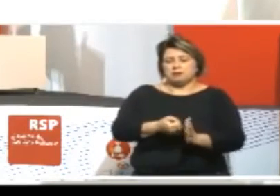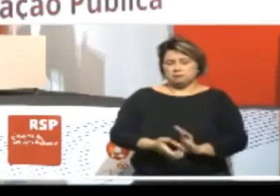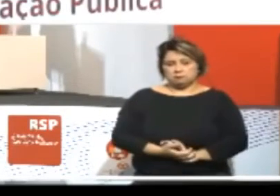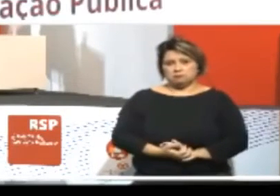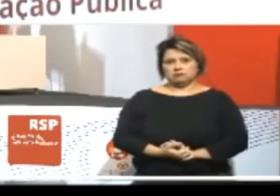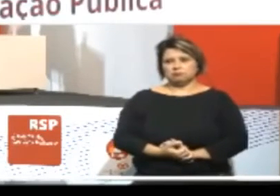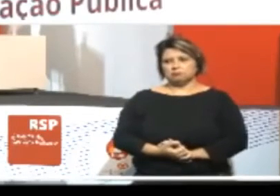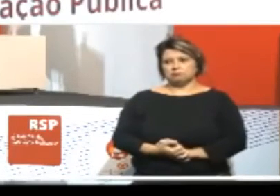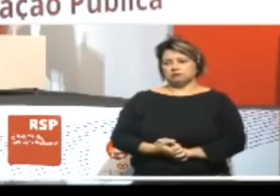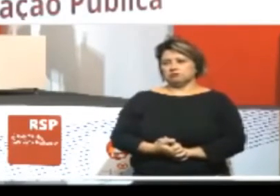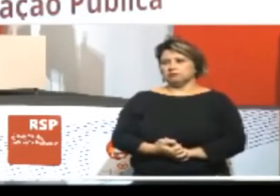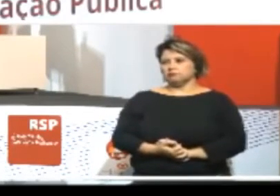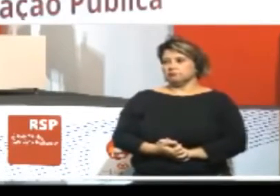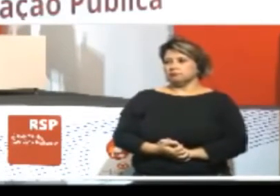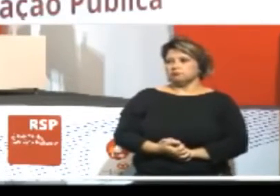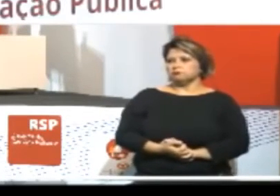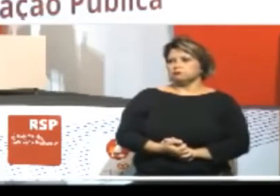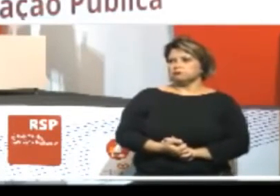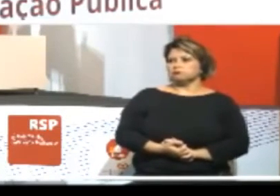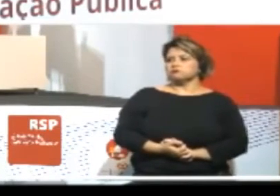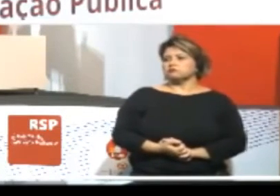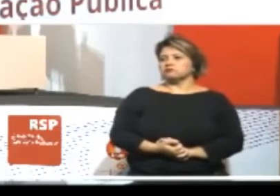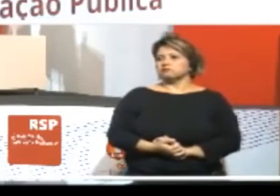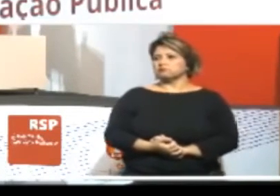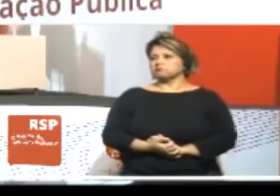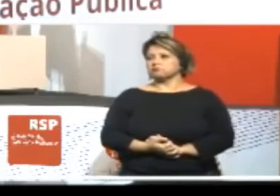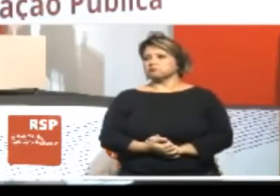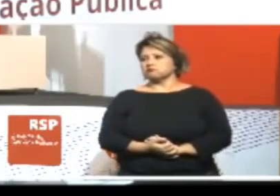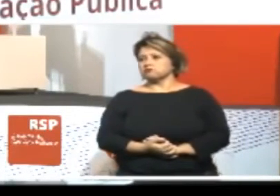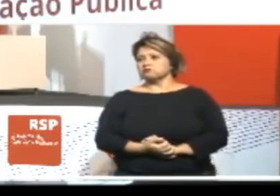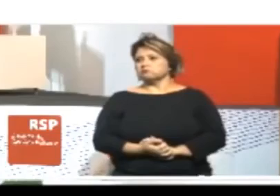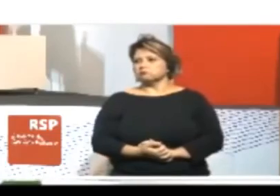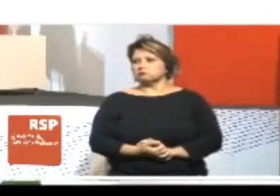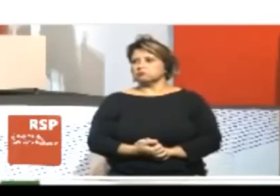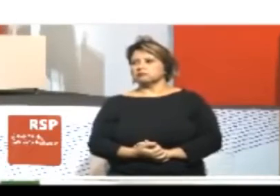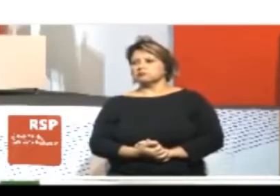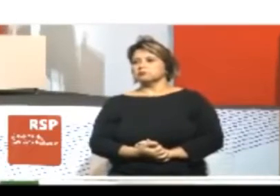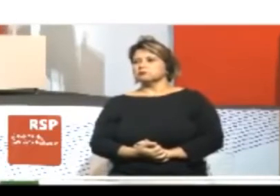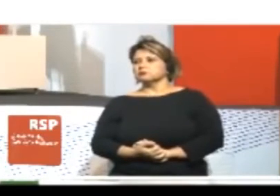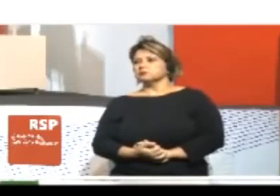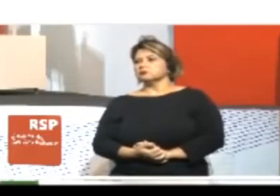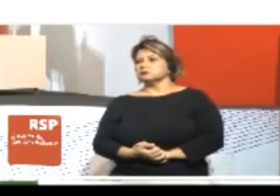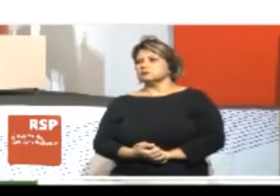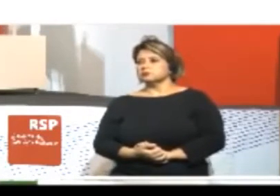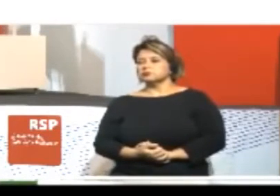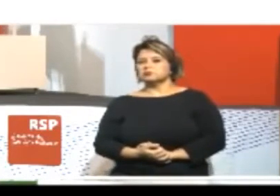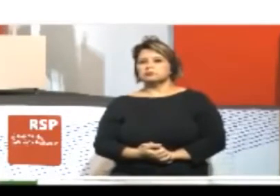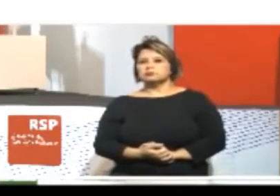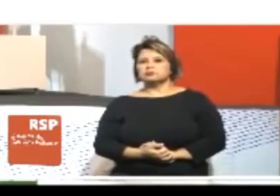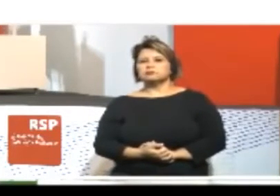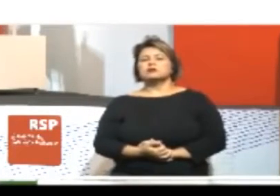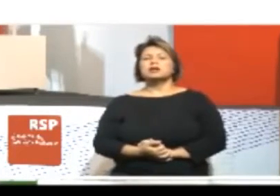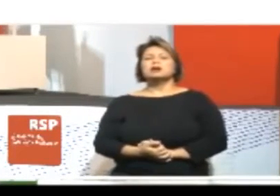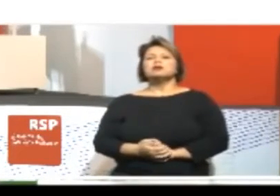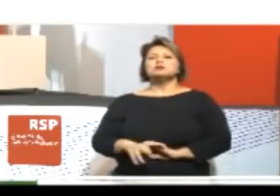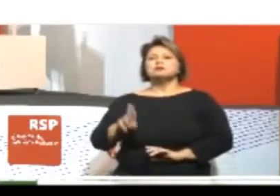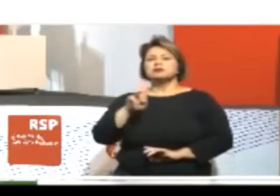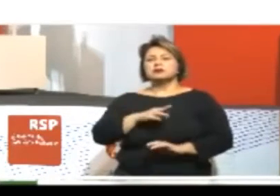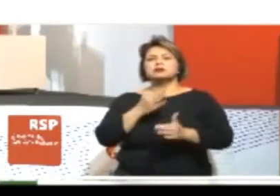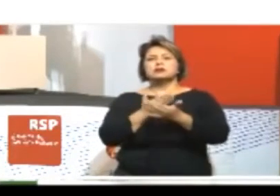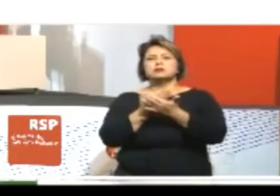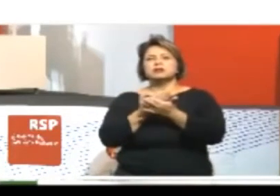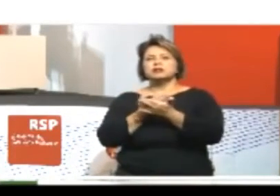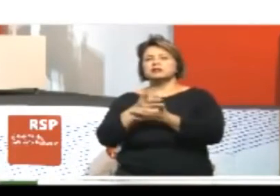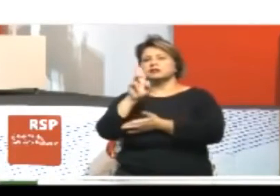Quais as conclusões de seus estudos que poderiam ser aplicáveis ao contexto dos